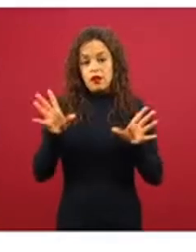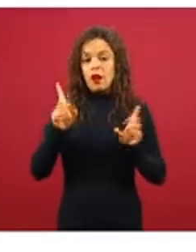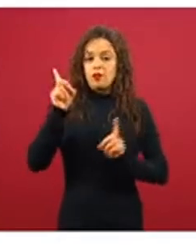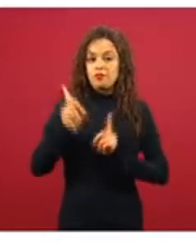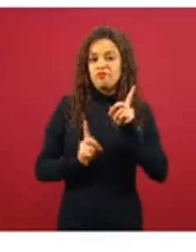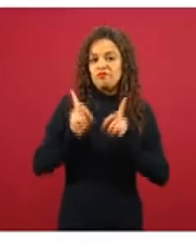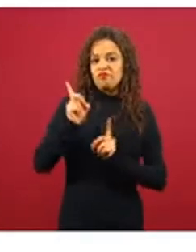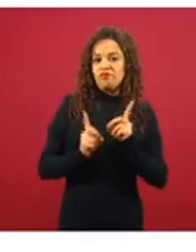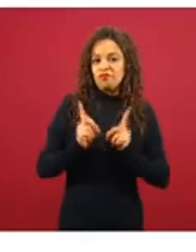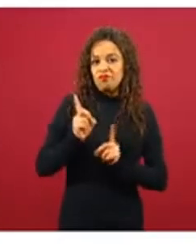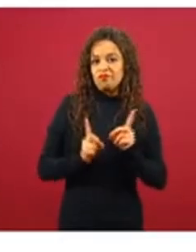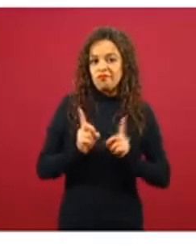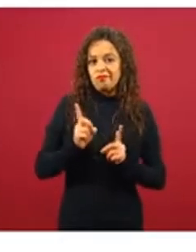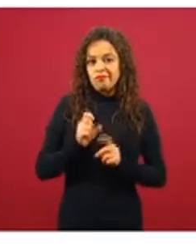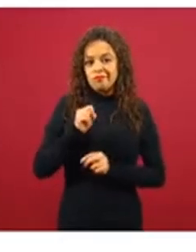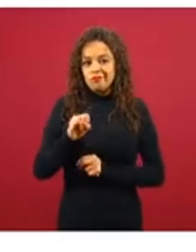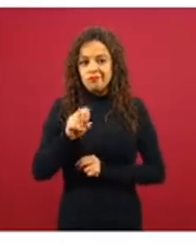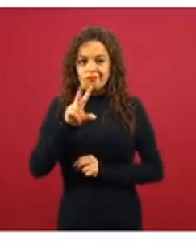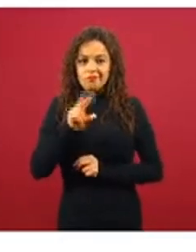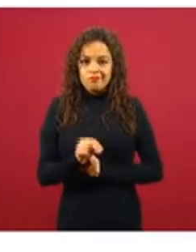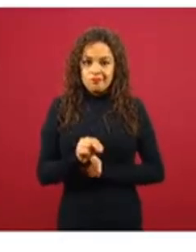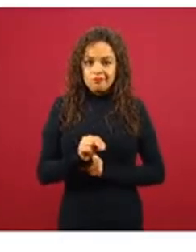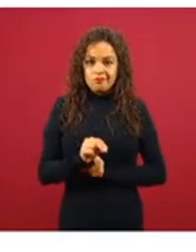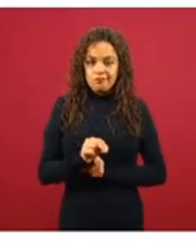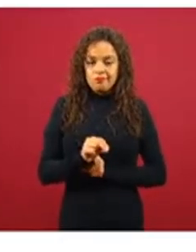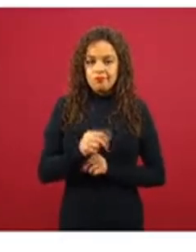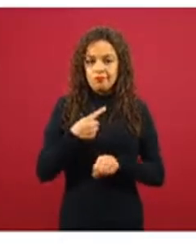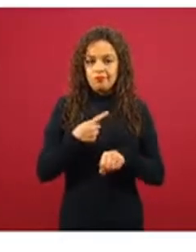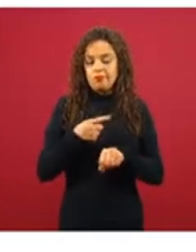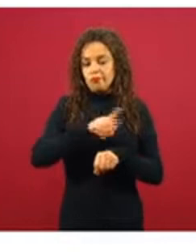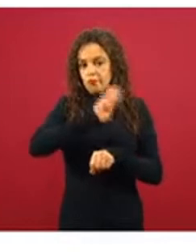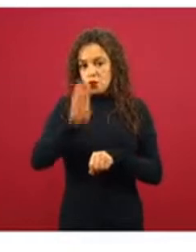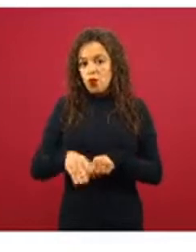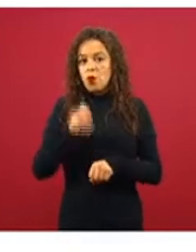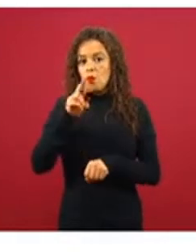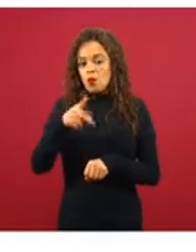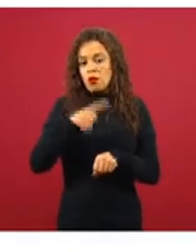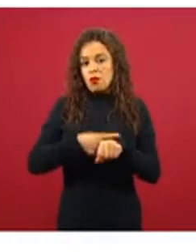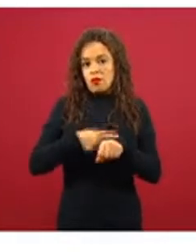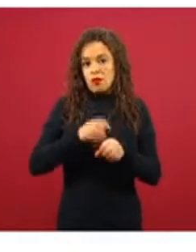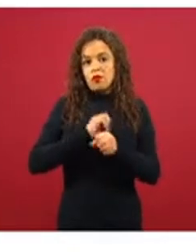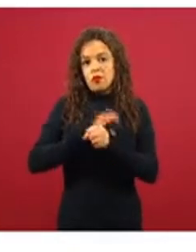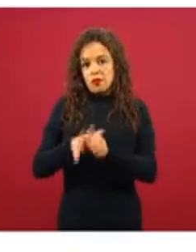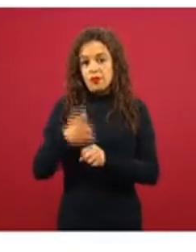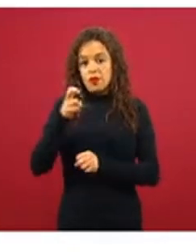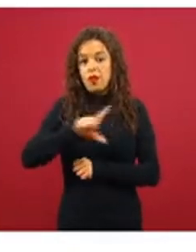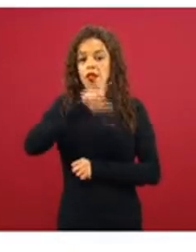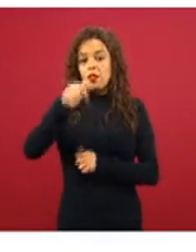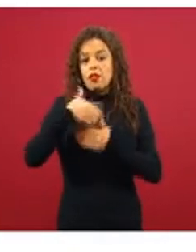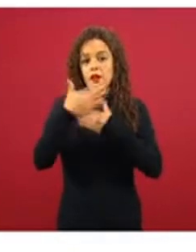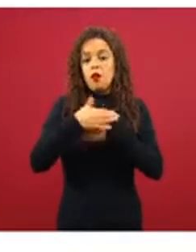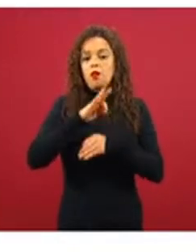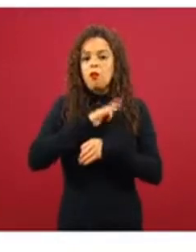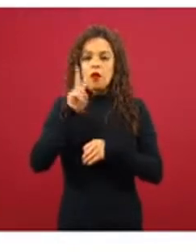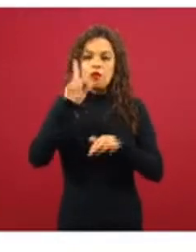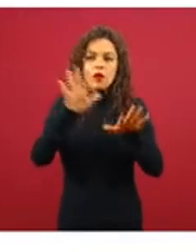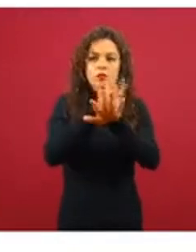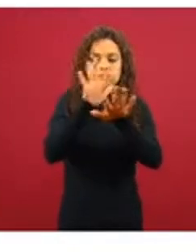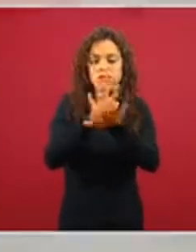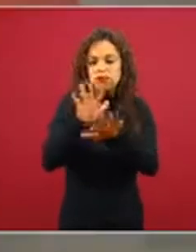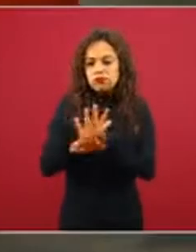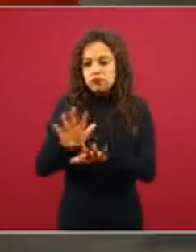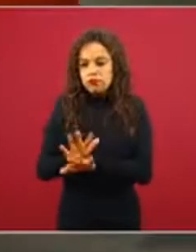podrá continuar afianzándose de esta manera, o veremos algún cambio en las mismas. Son 234